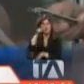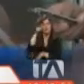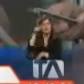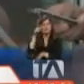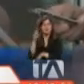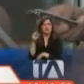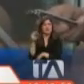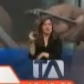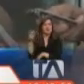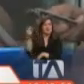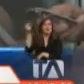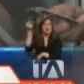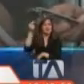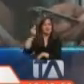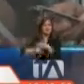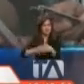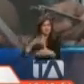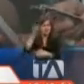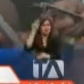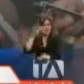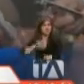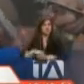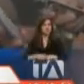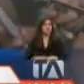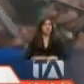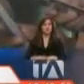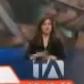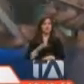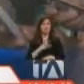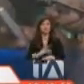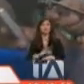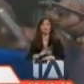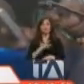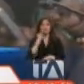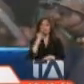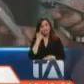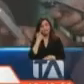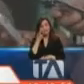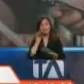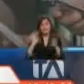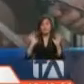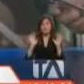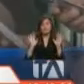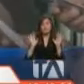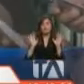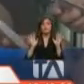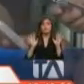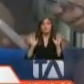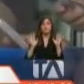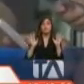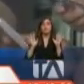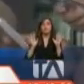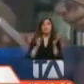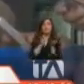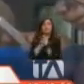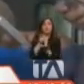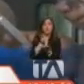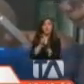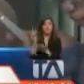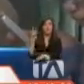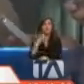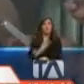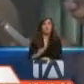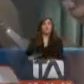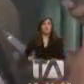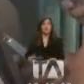preocupa la agilidad de la Fiscalía en todos los procesos. Es una pena. Vamos a ver, cuidado, vuelven perseguido político al vicepresidente